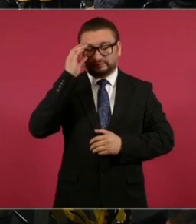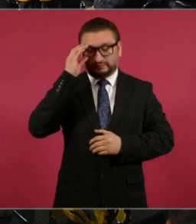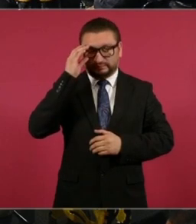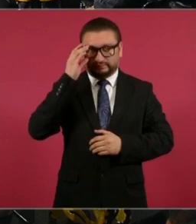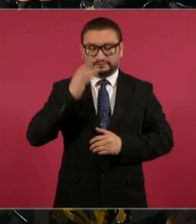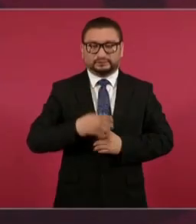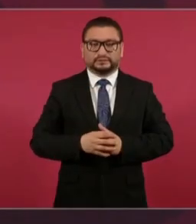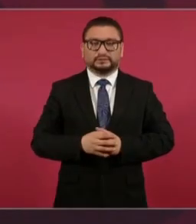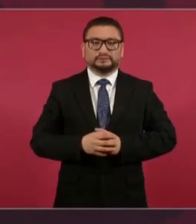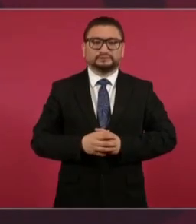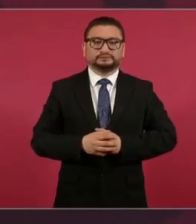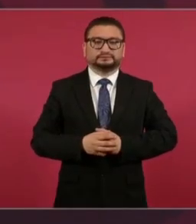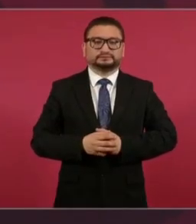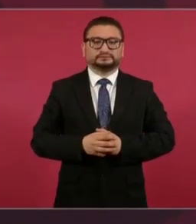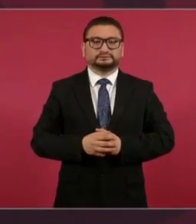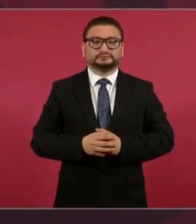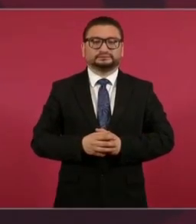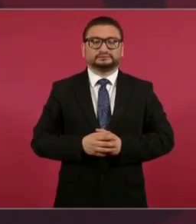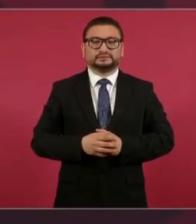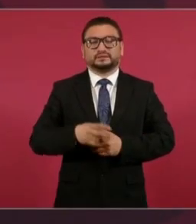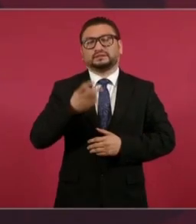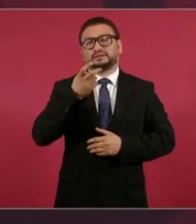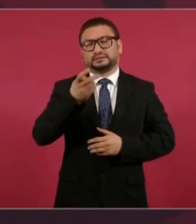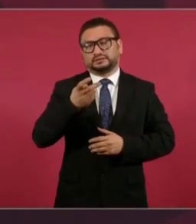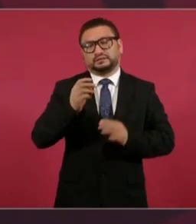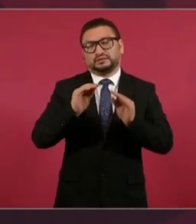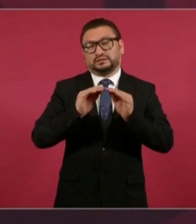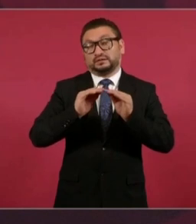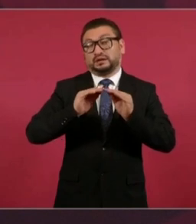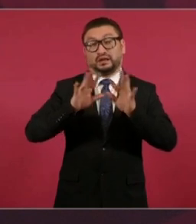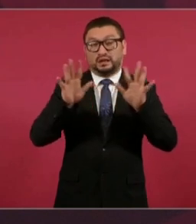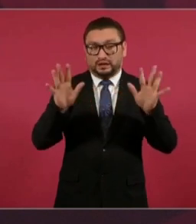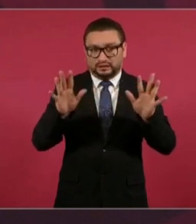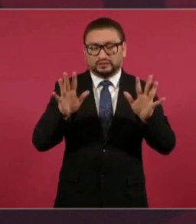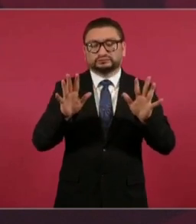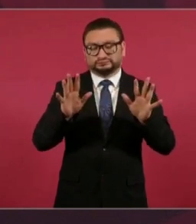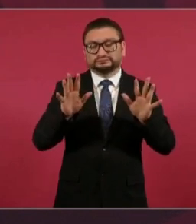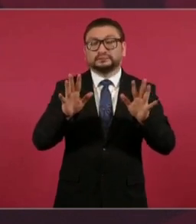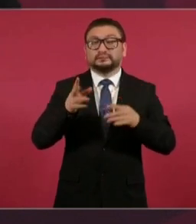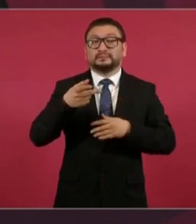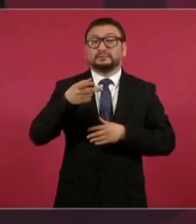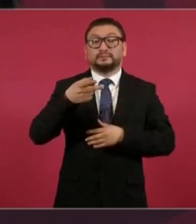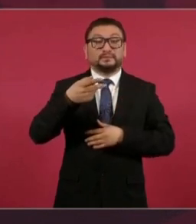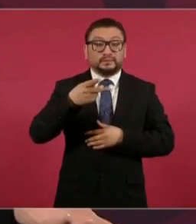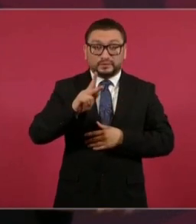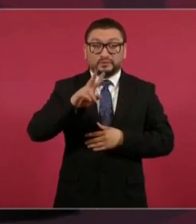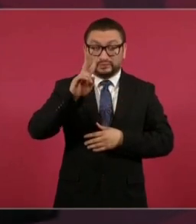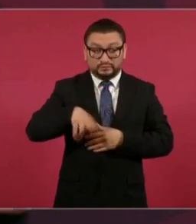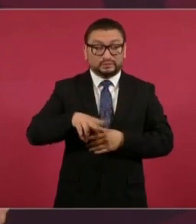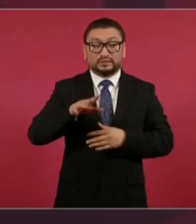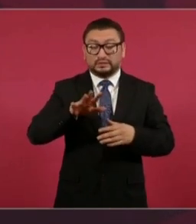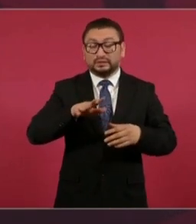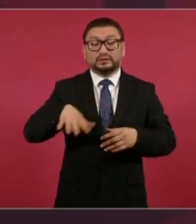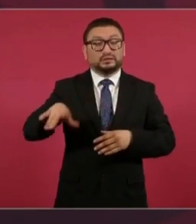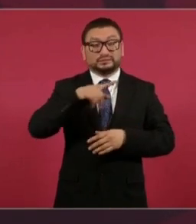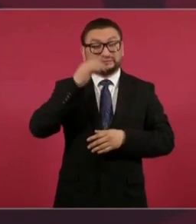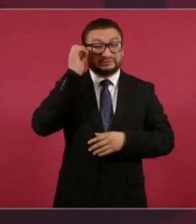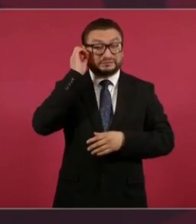esto que parece una obviedad lo digo porque se